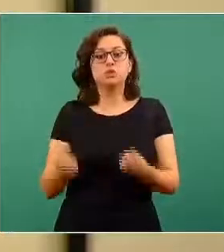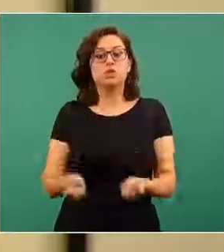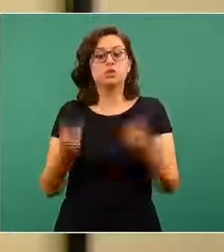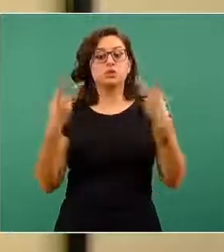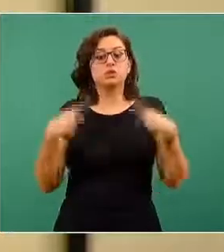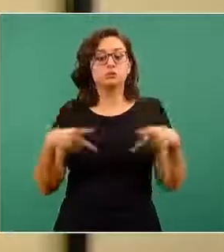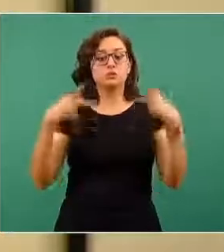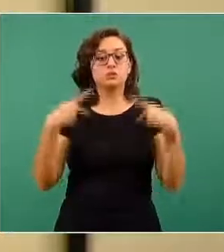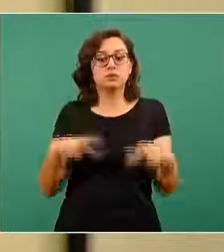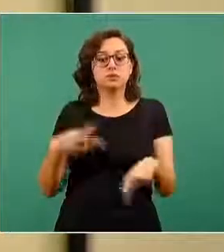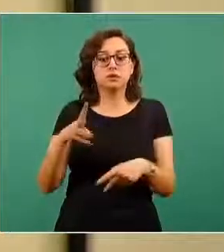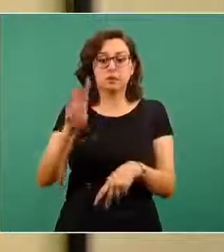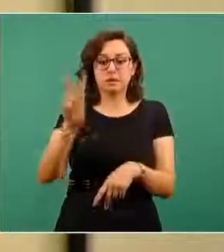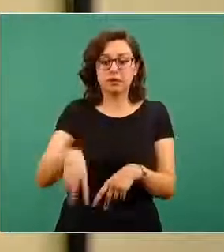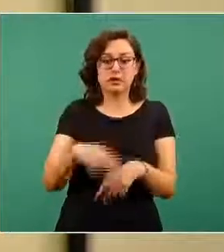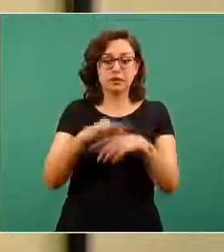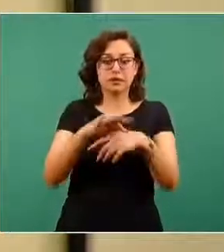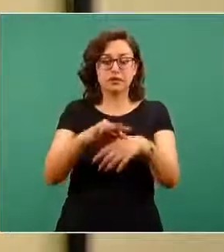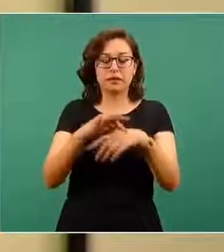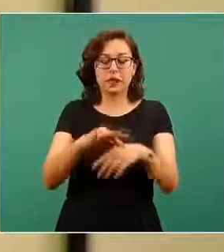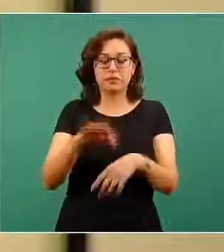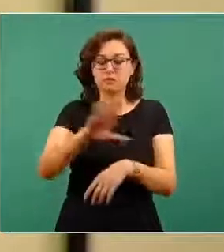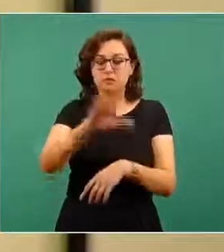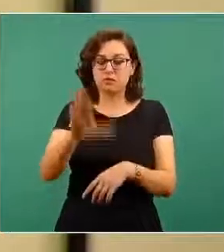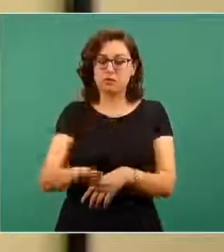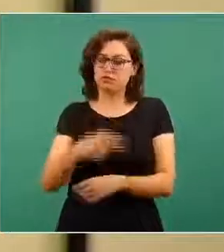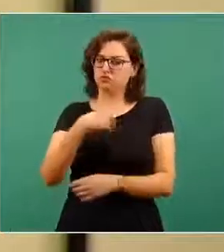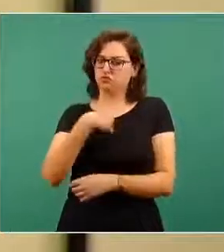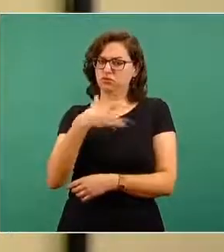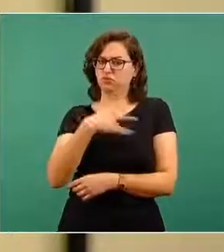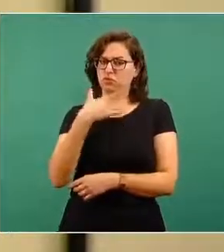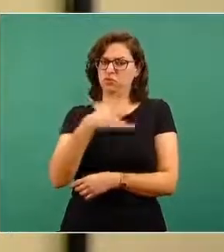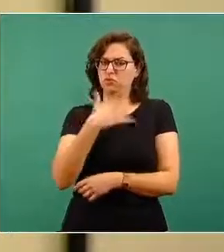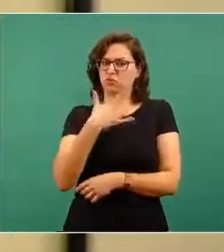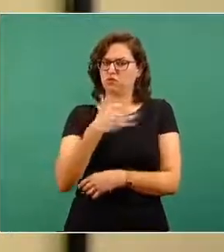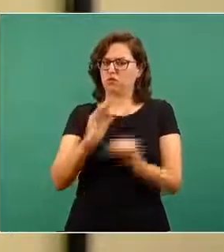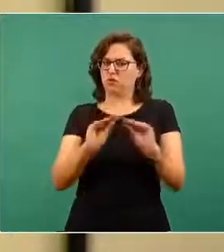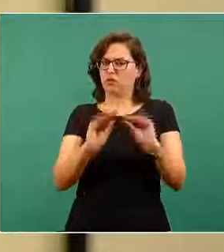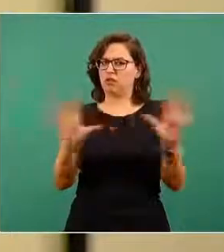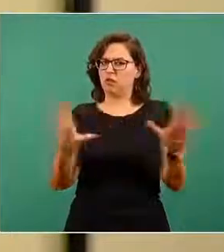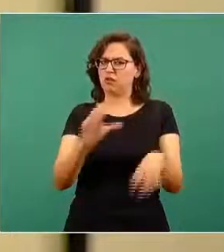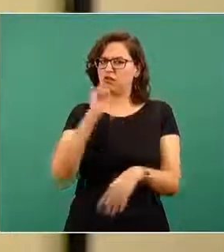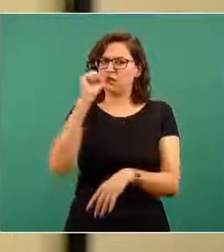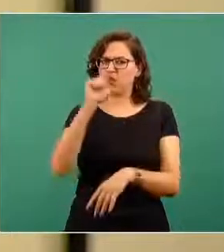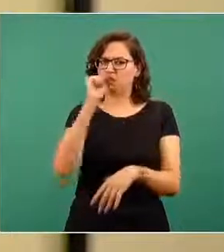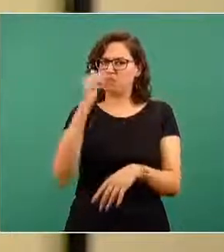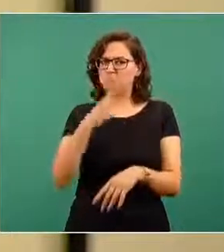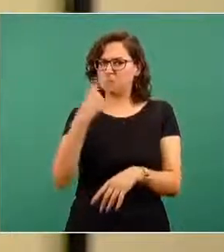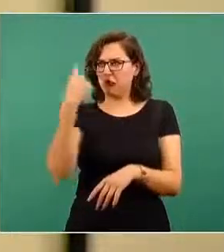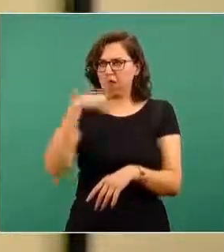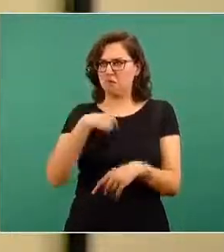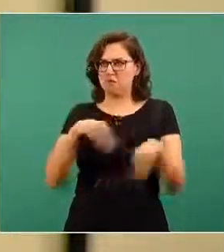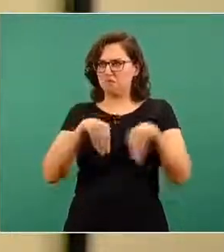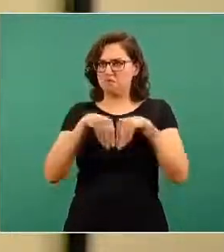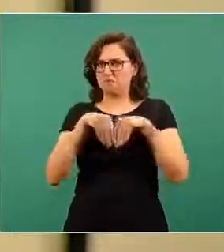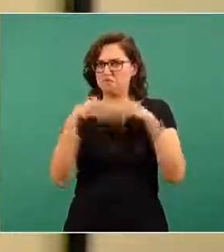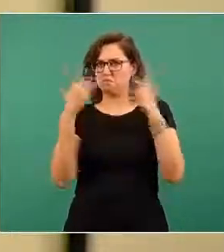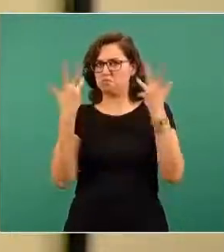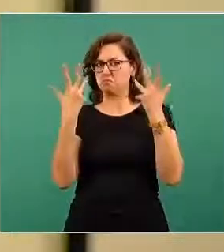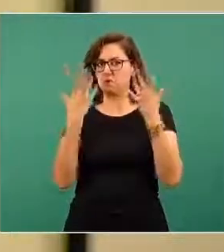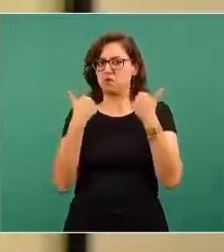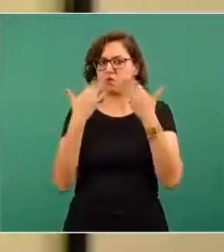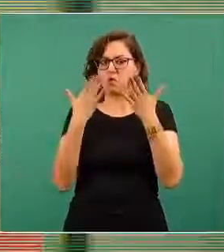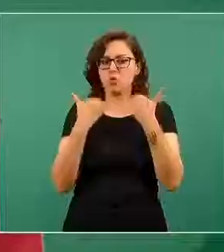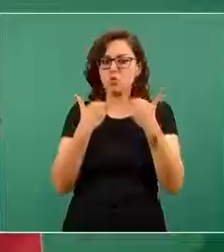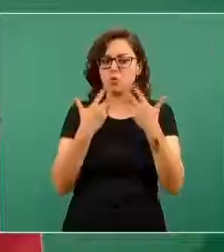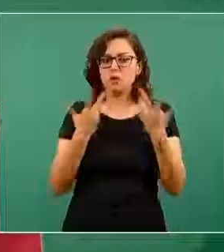cosas que no, por lo menos a mí no me quedan muy claras de los datos abiertos. Entonces, sobre todo eso era una pregunta de